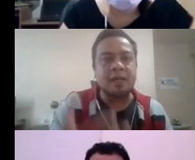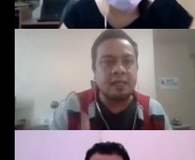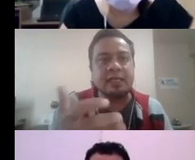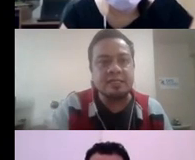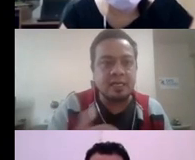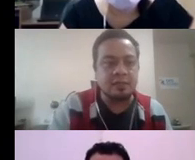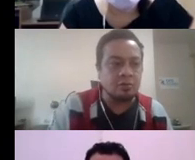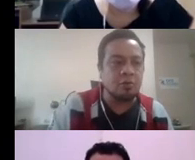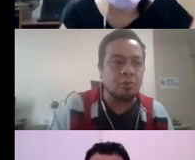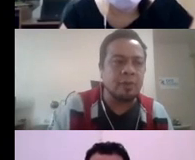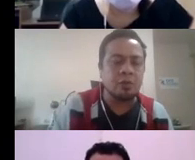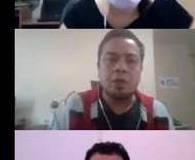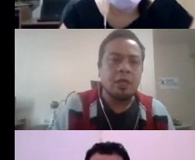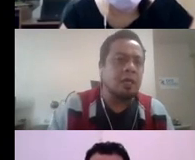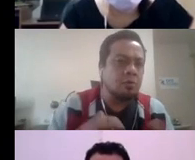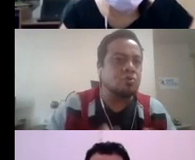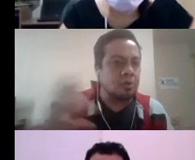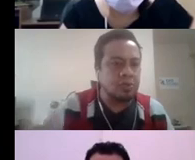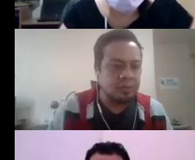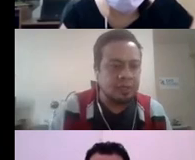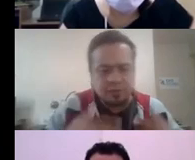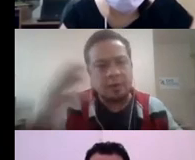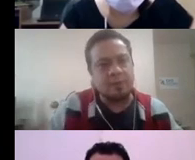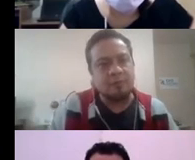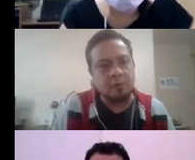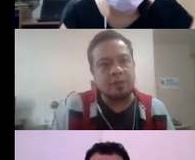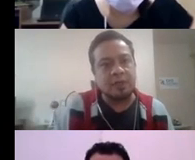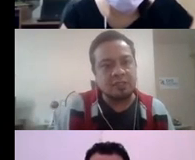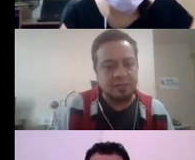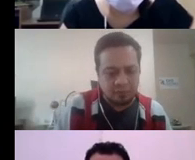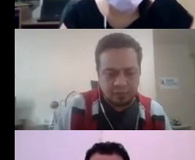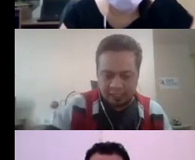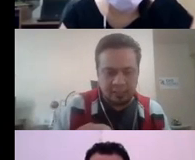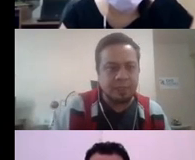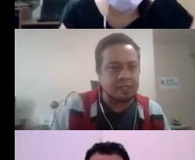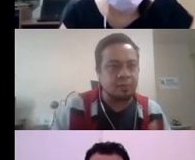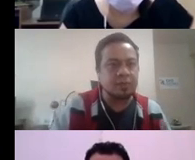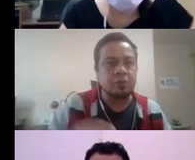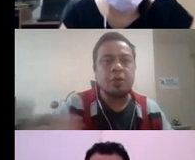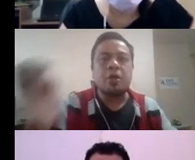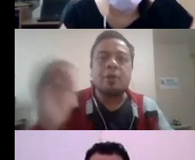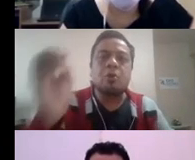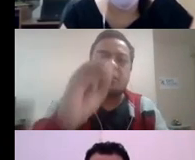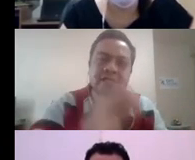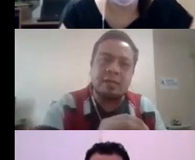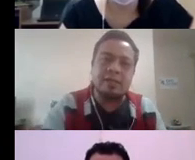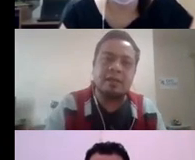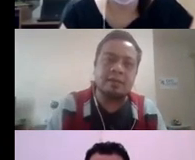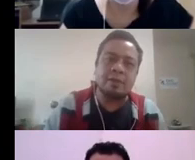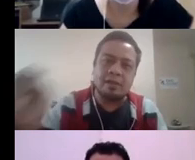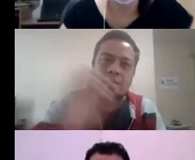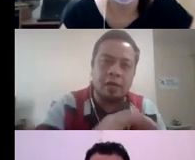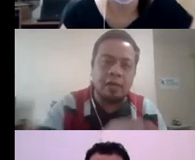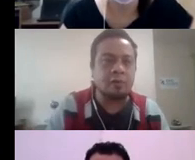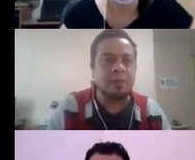tenían pertinencia dentro del documento. Algunos otros elementos que fueron de participación, de gracias a la participación, pero que no se sentaban